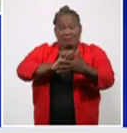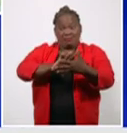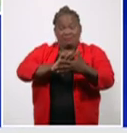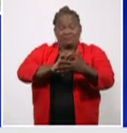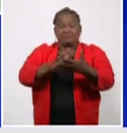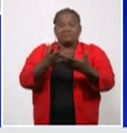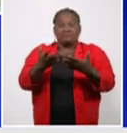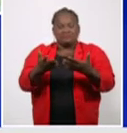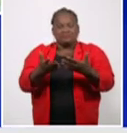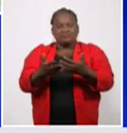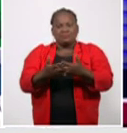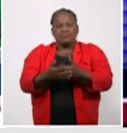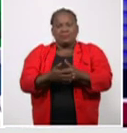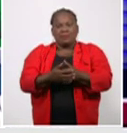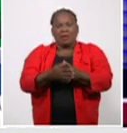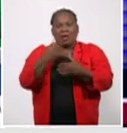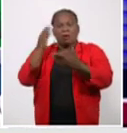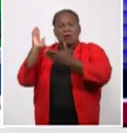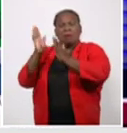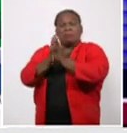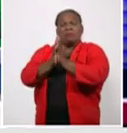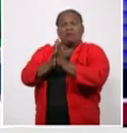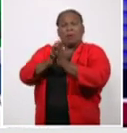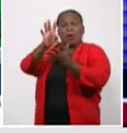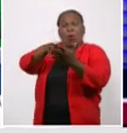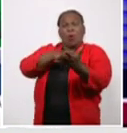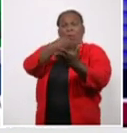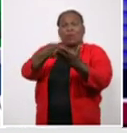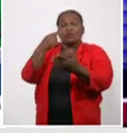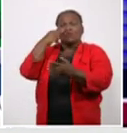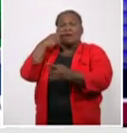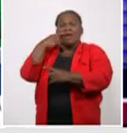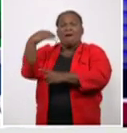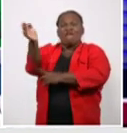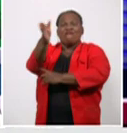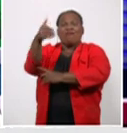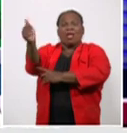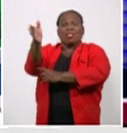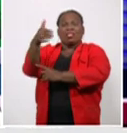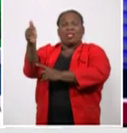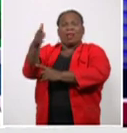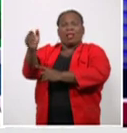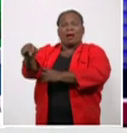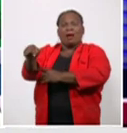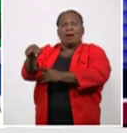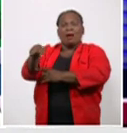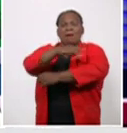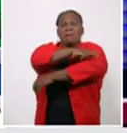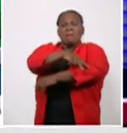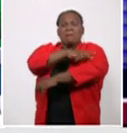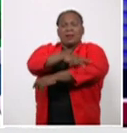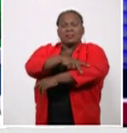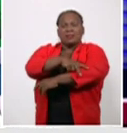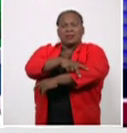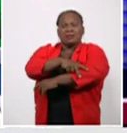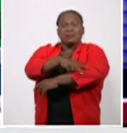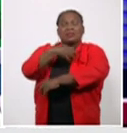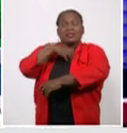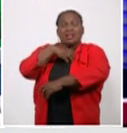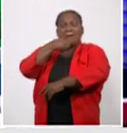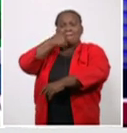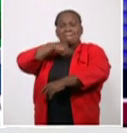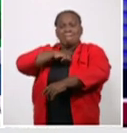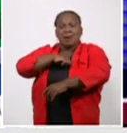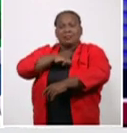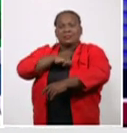pon el cuadro donde aparecen con las banderas los países con mayor aporte y con mayor